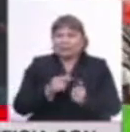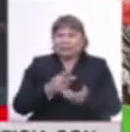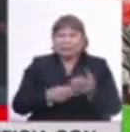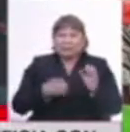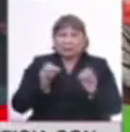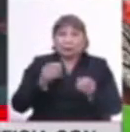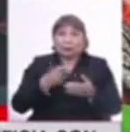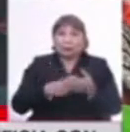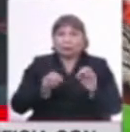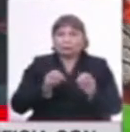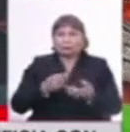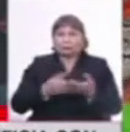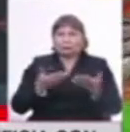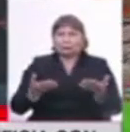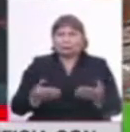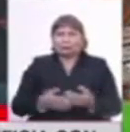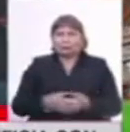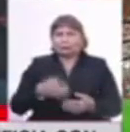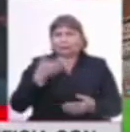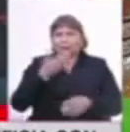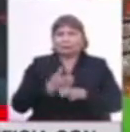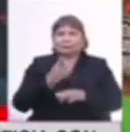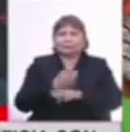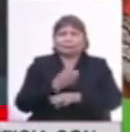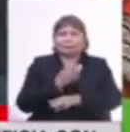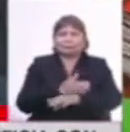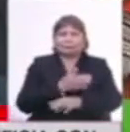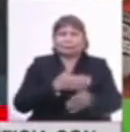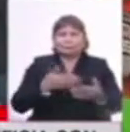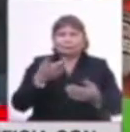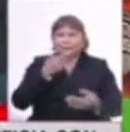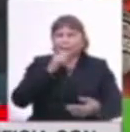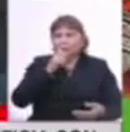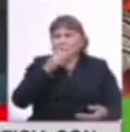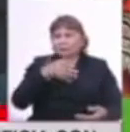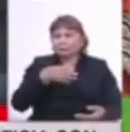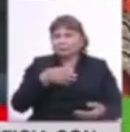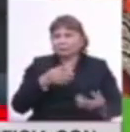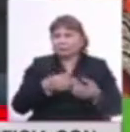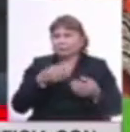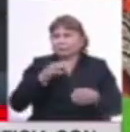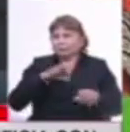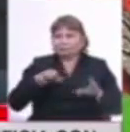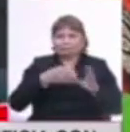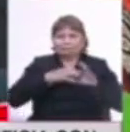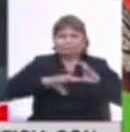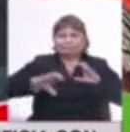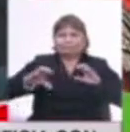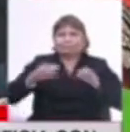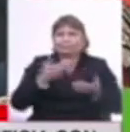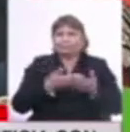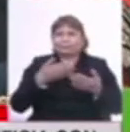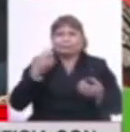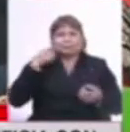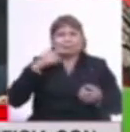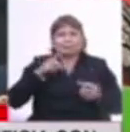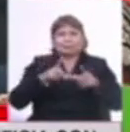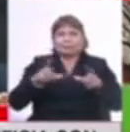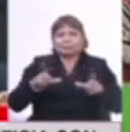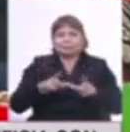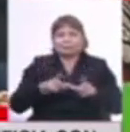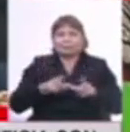Hermanos de Legles Pampa, en Huancavelica, Cobamba, déjenme decirle con el mayor cariño que los han engañado. La señora no